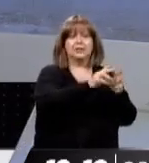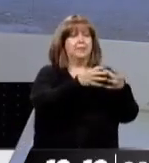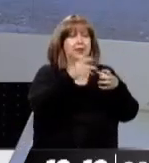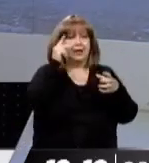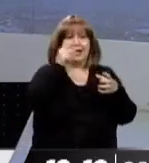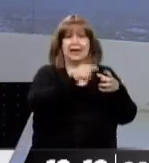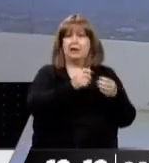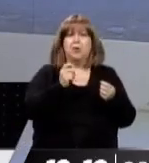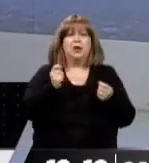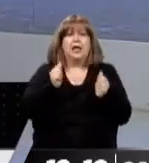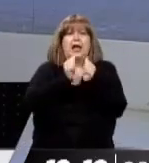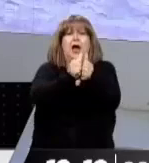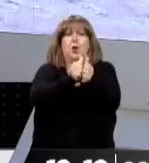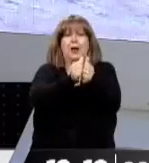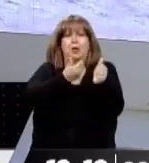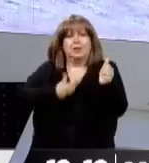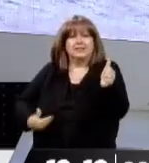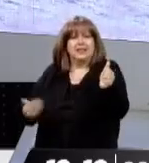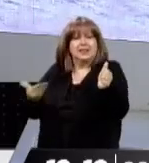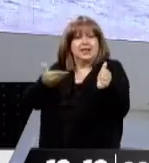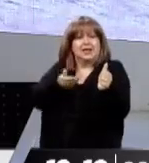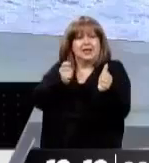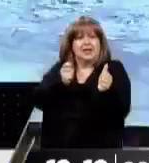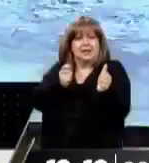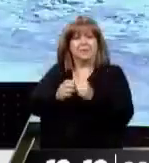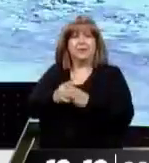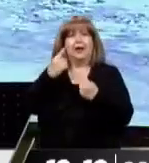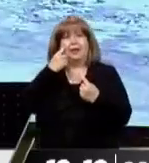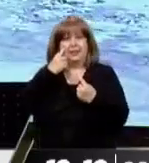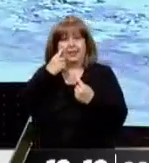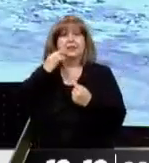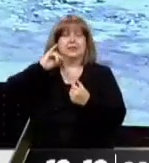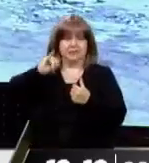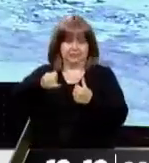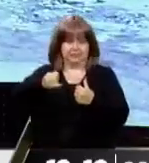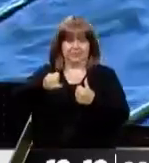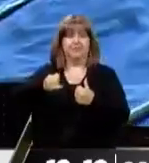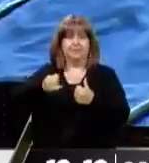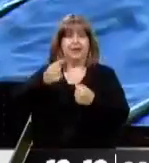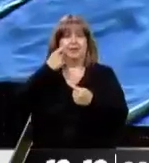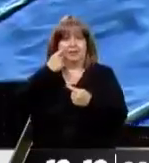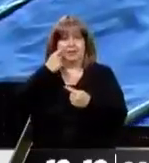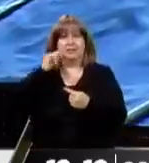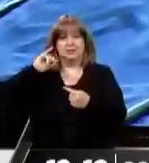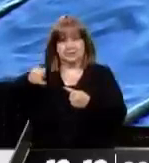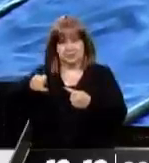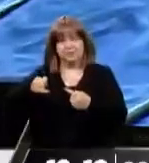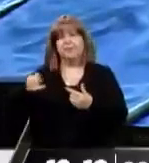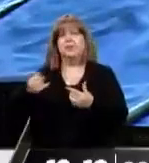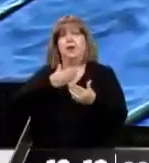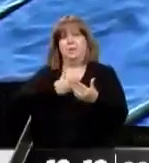menos, quiénes estaban finalmente acompañándolo? Bueno, el grupo de los intendentes. Esto fue bueno porque es en realidad el poder territorial que